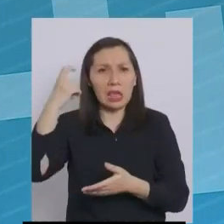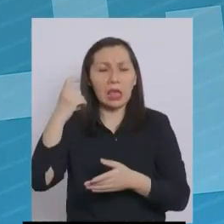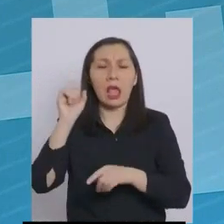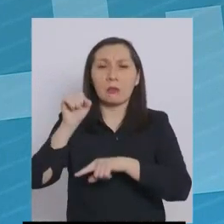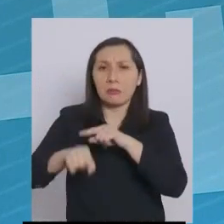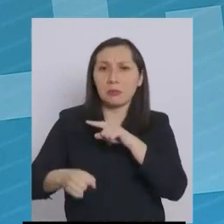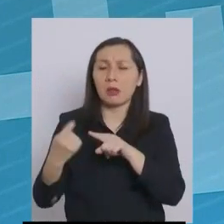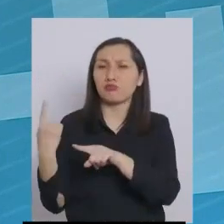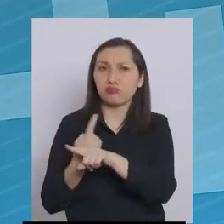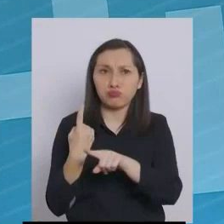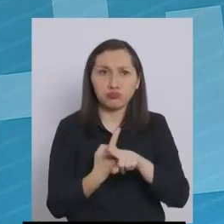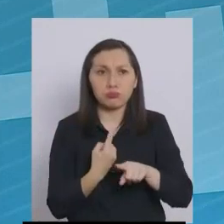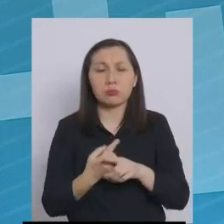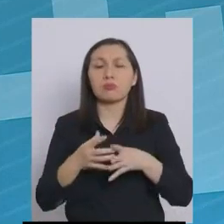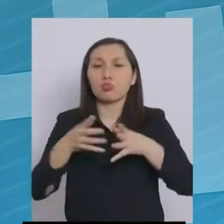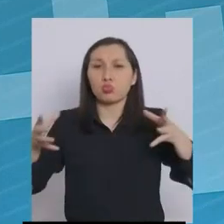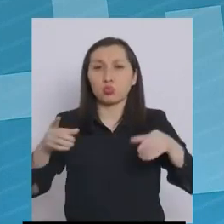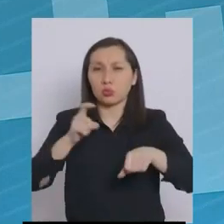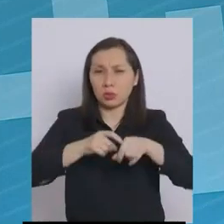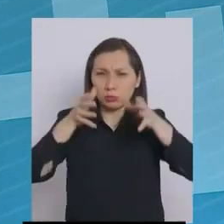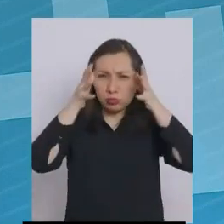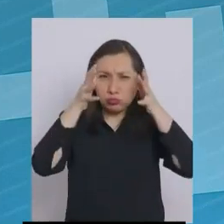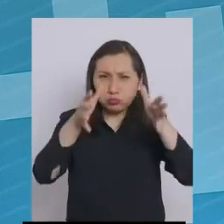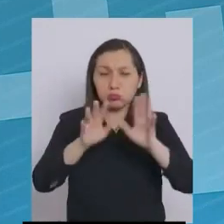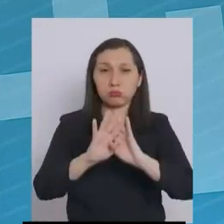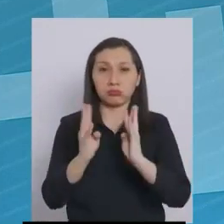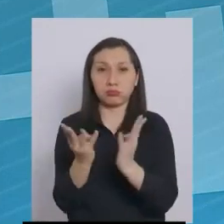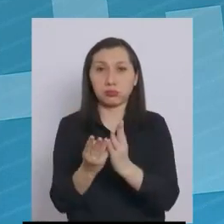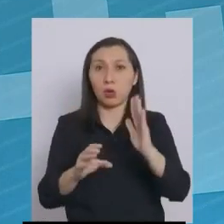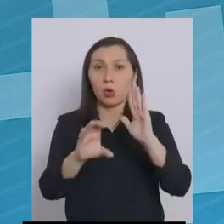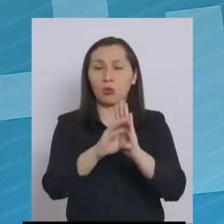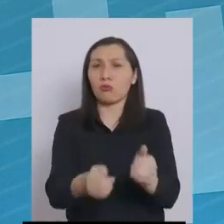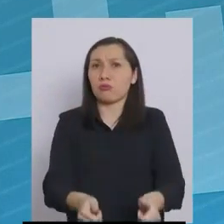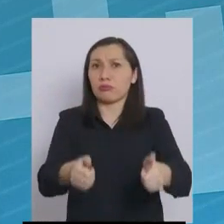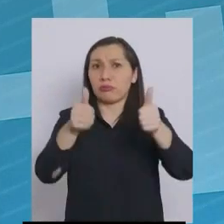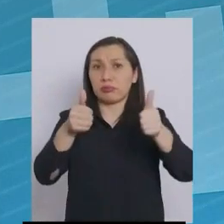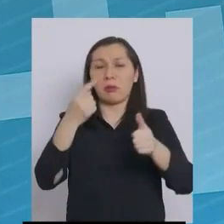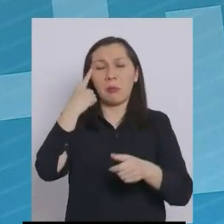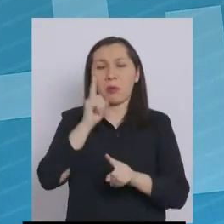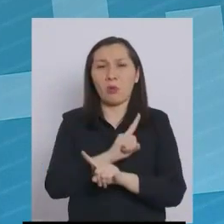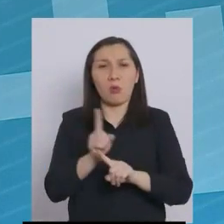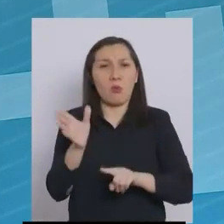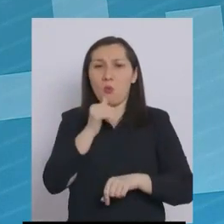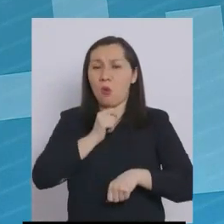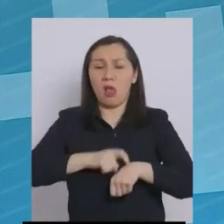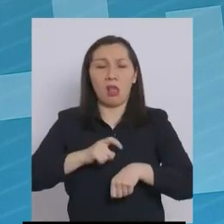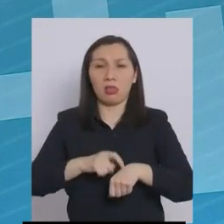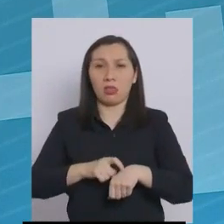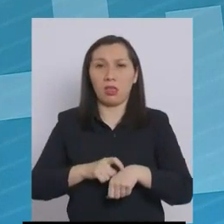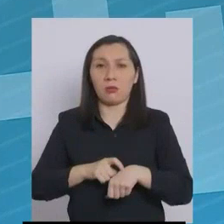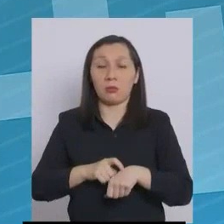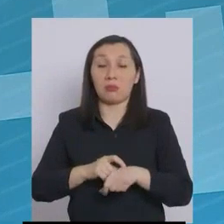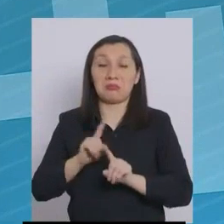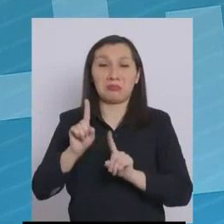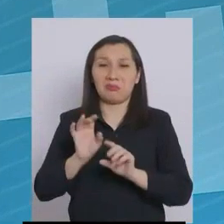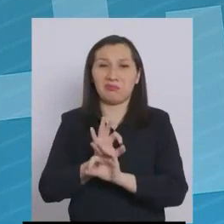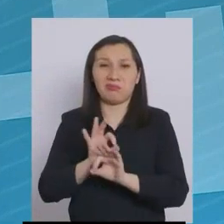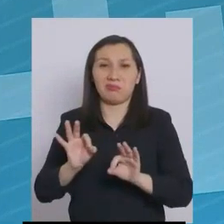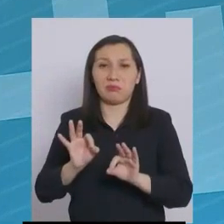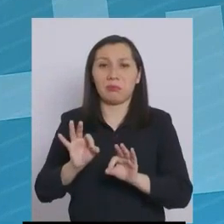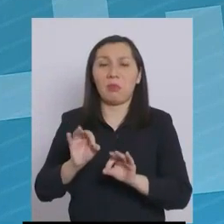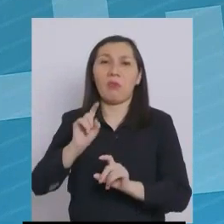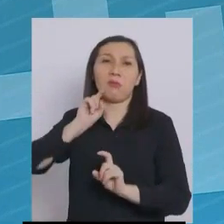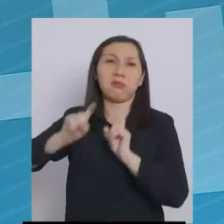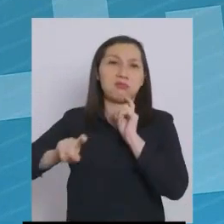diálogo, mucho tiempo para abocarnos a que la Convención Constitucional sea un éxito, pero no hay tiempo alguno para